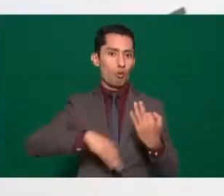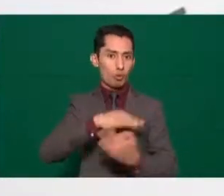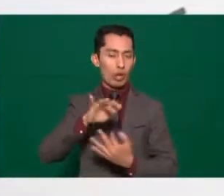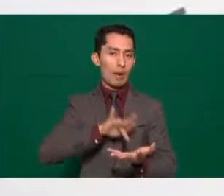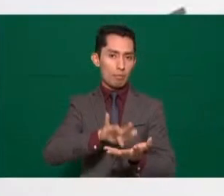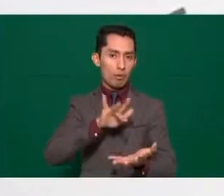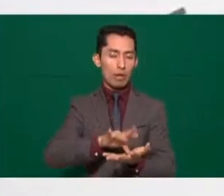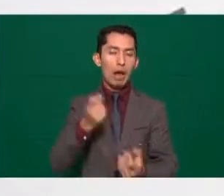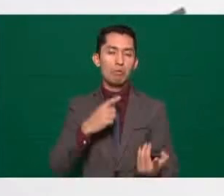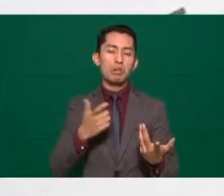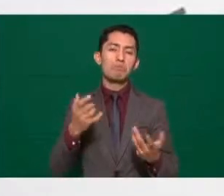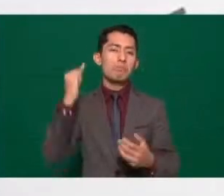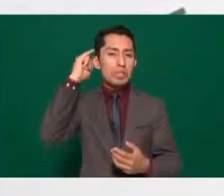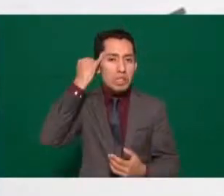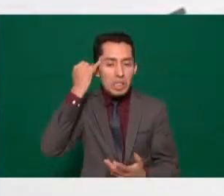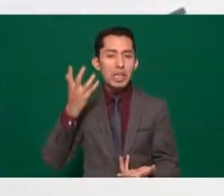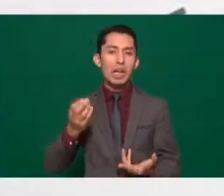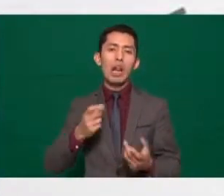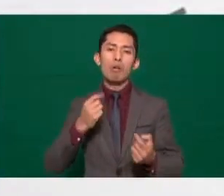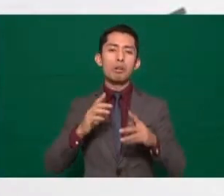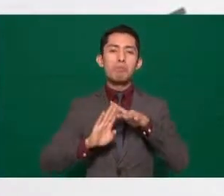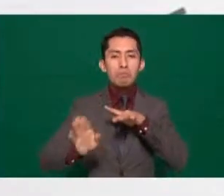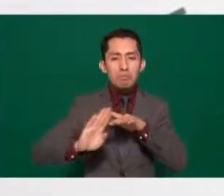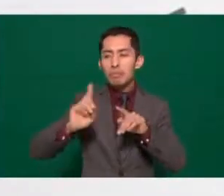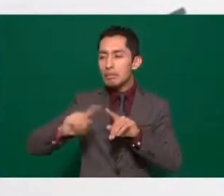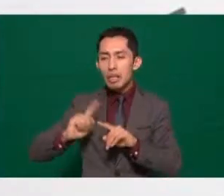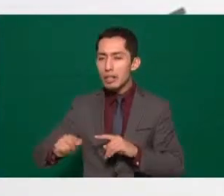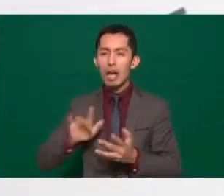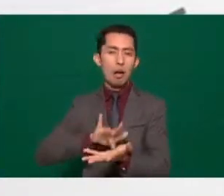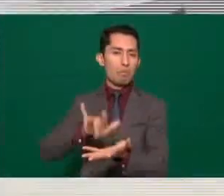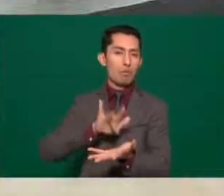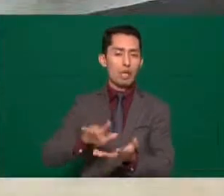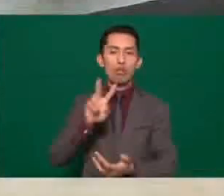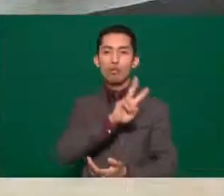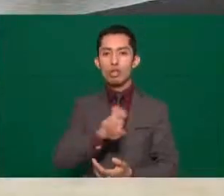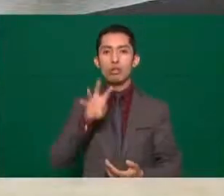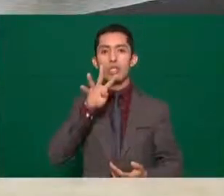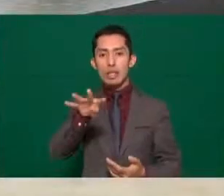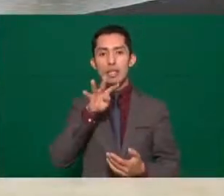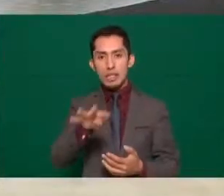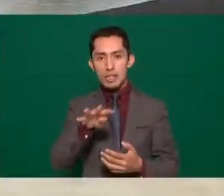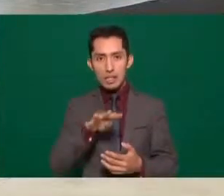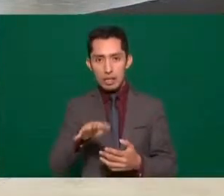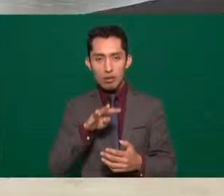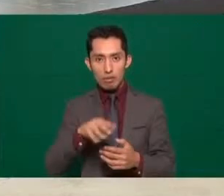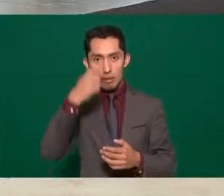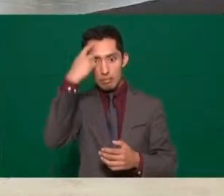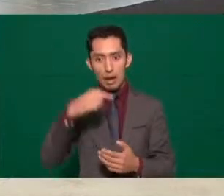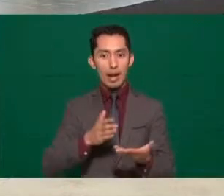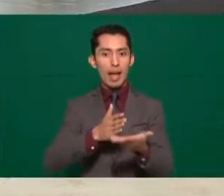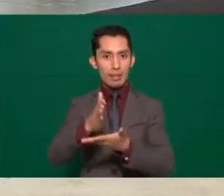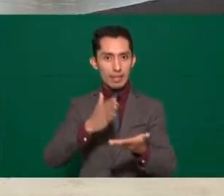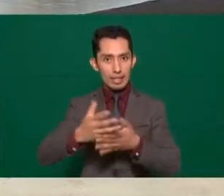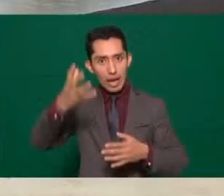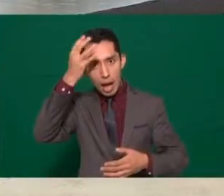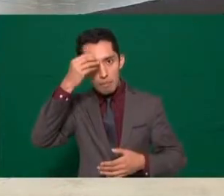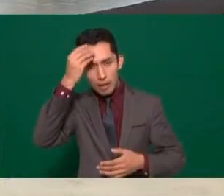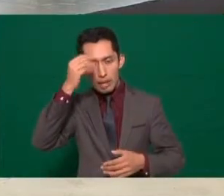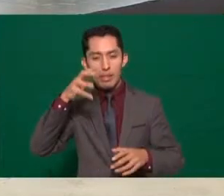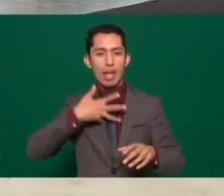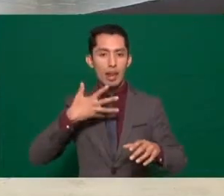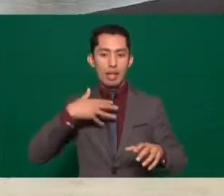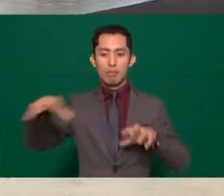desfavorecidos, indígenas y migrantes, a través de 219 centros de autoacceso distribuidos en